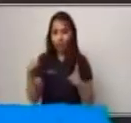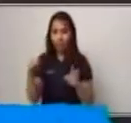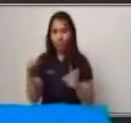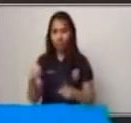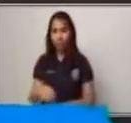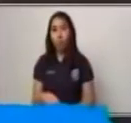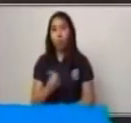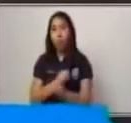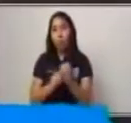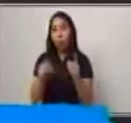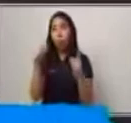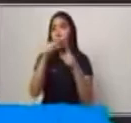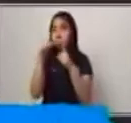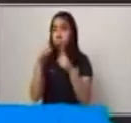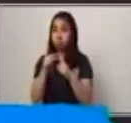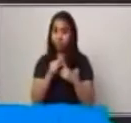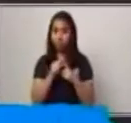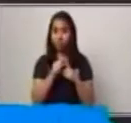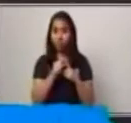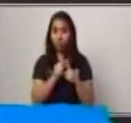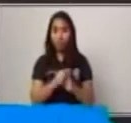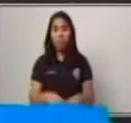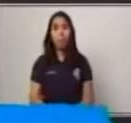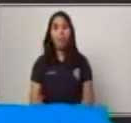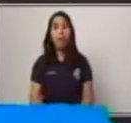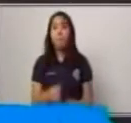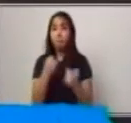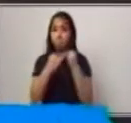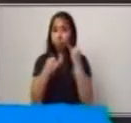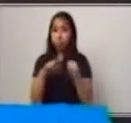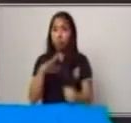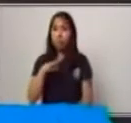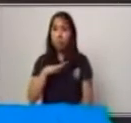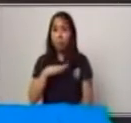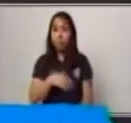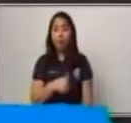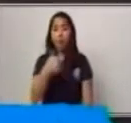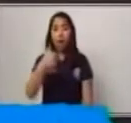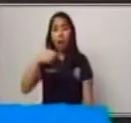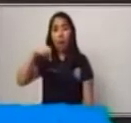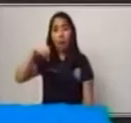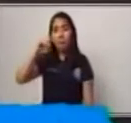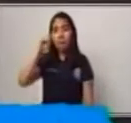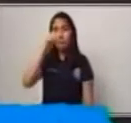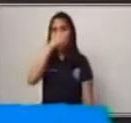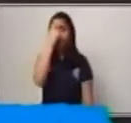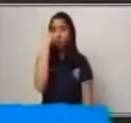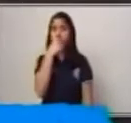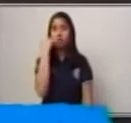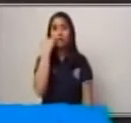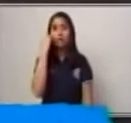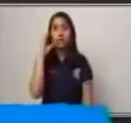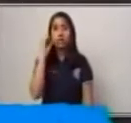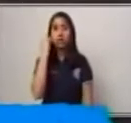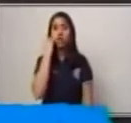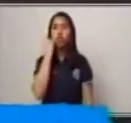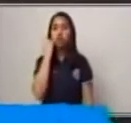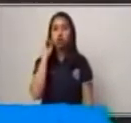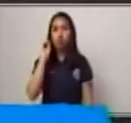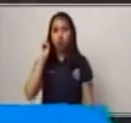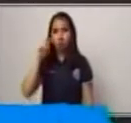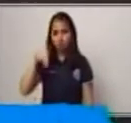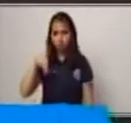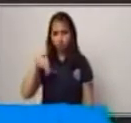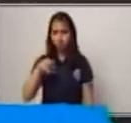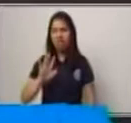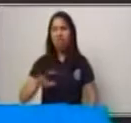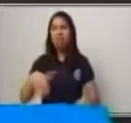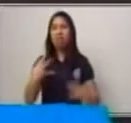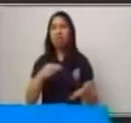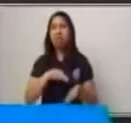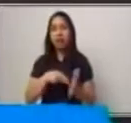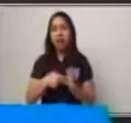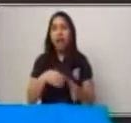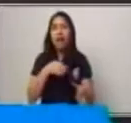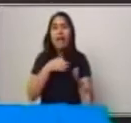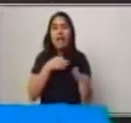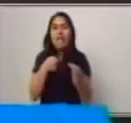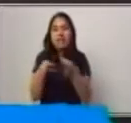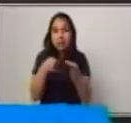Y por último tenemos la posición. Explica o aclara algo respecto al núcleo y va entre